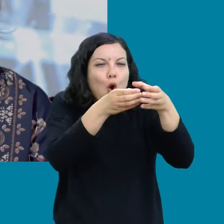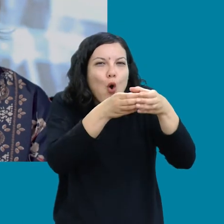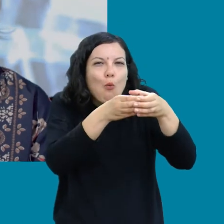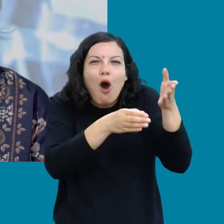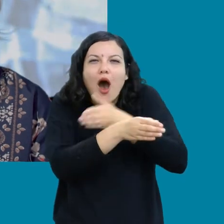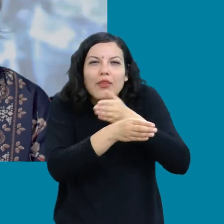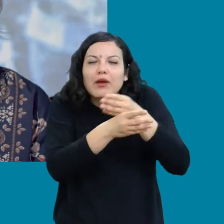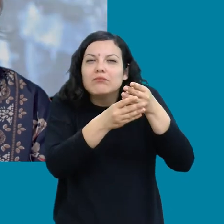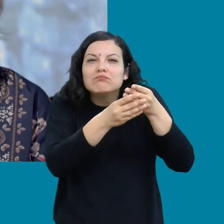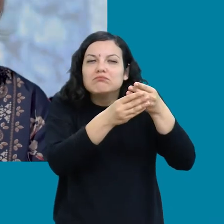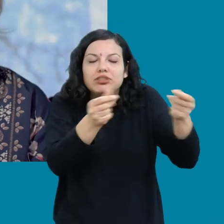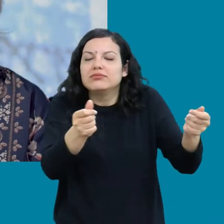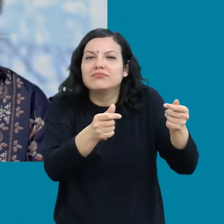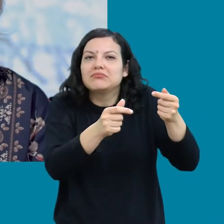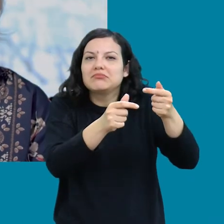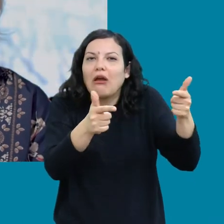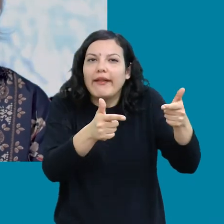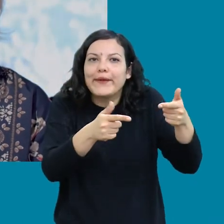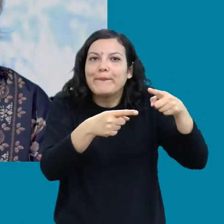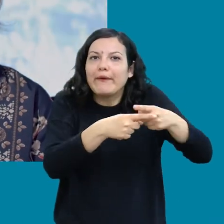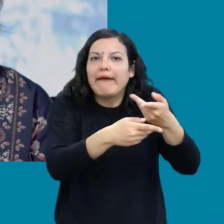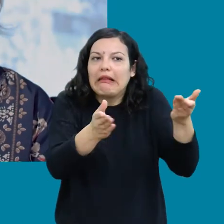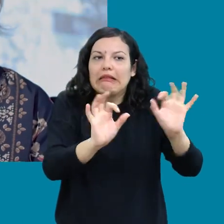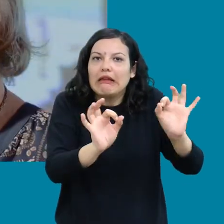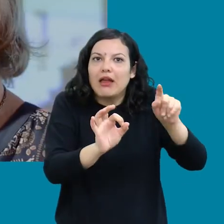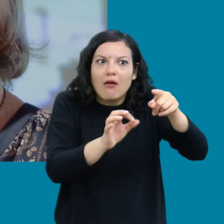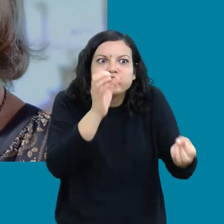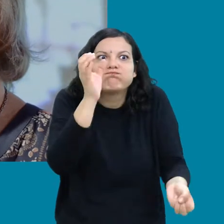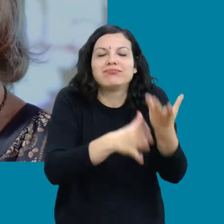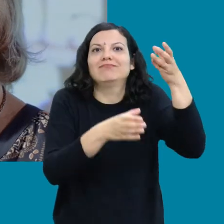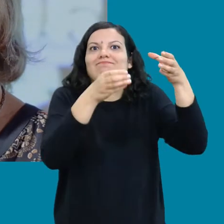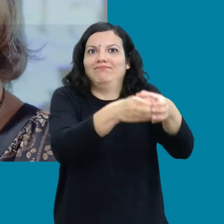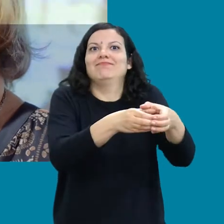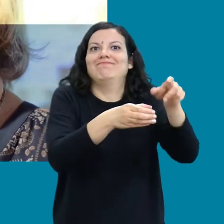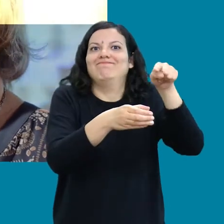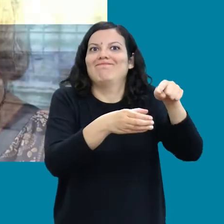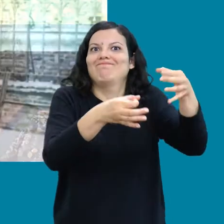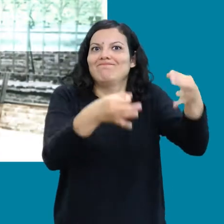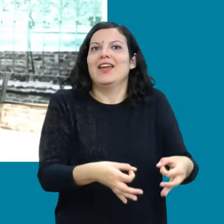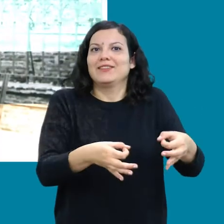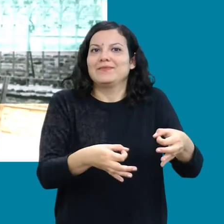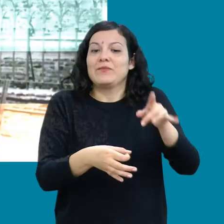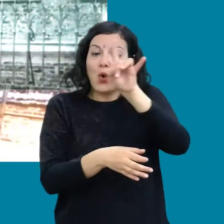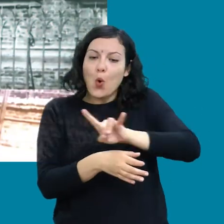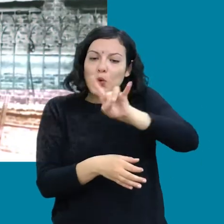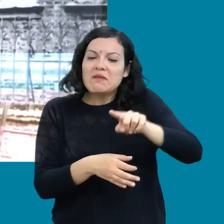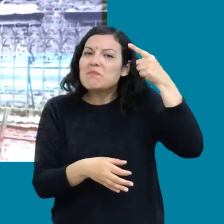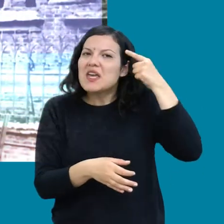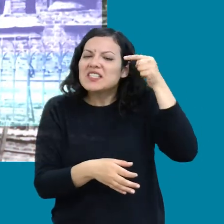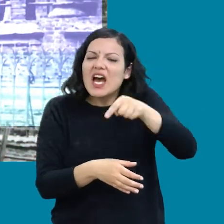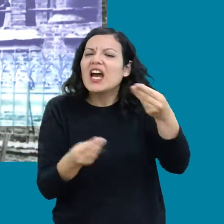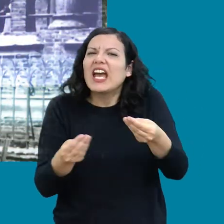visibilizado como un actor político y social que emerge, porque se plantea a la universidad como un lugar